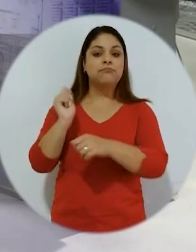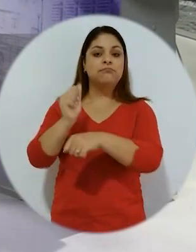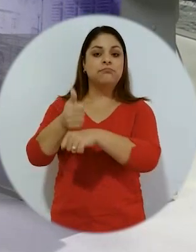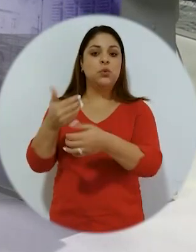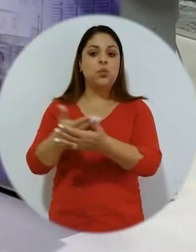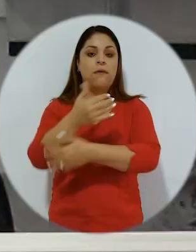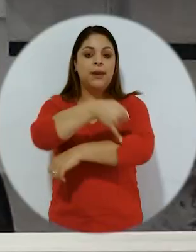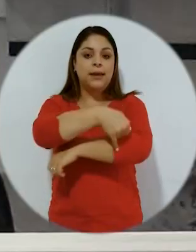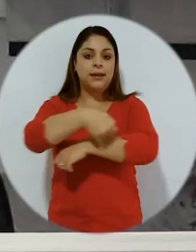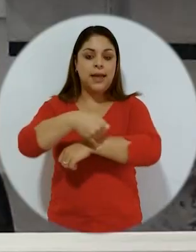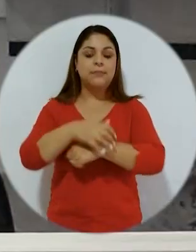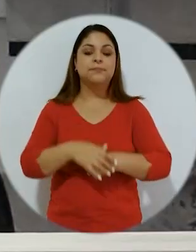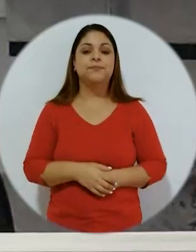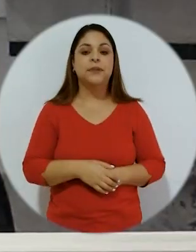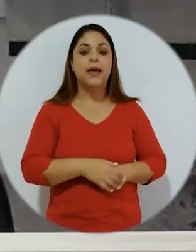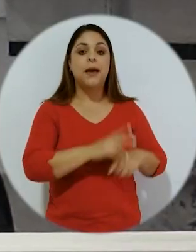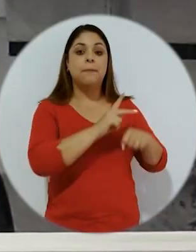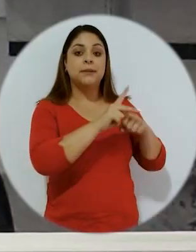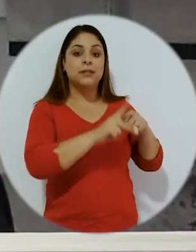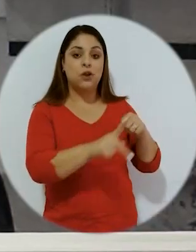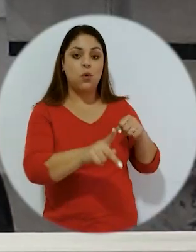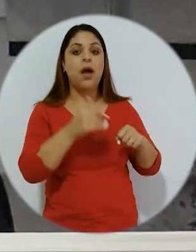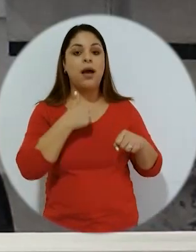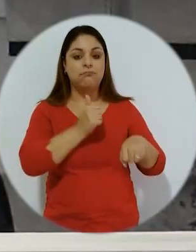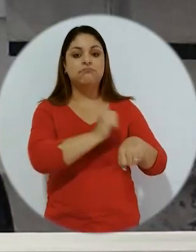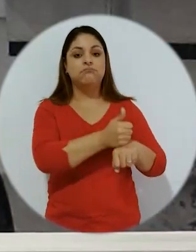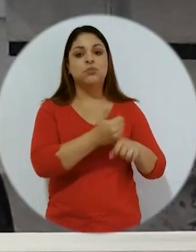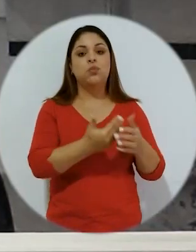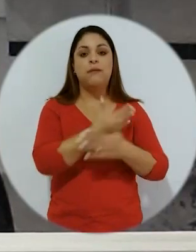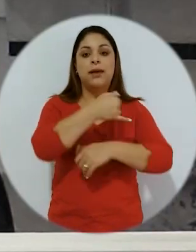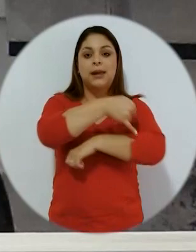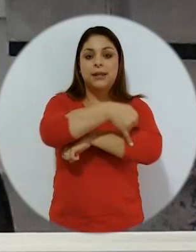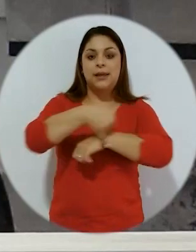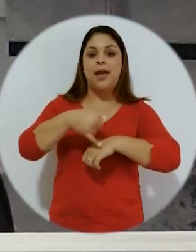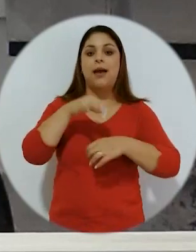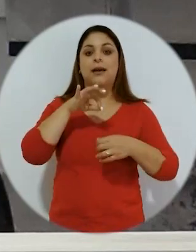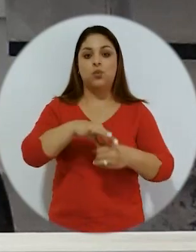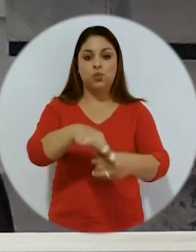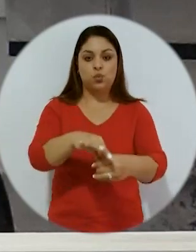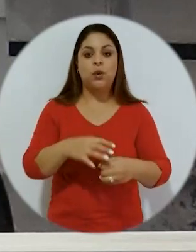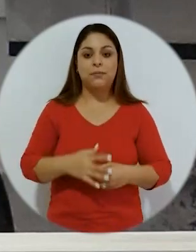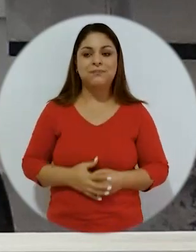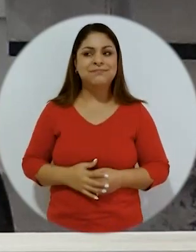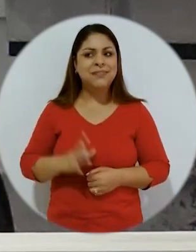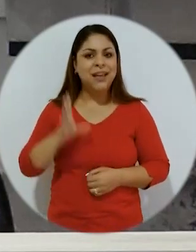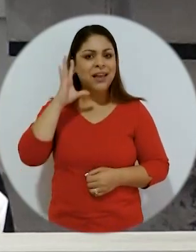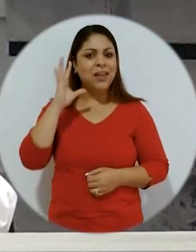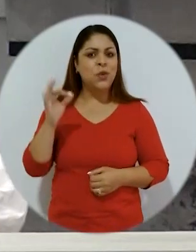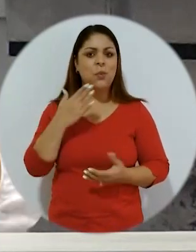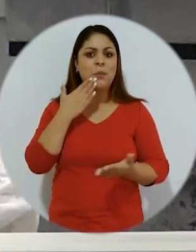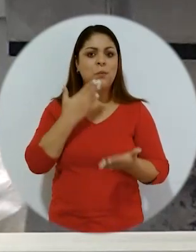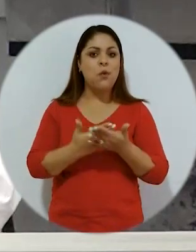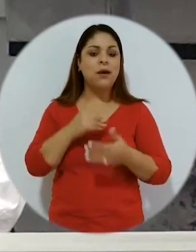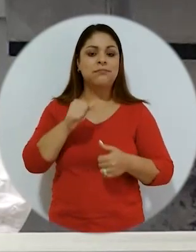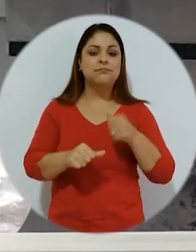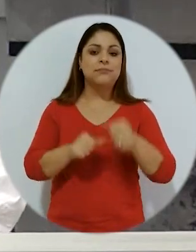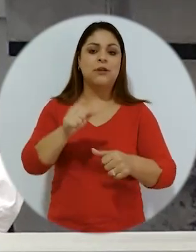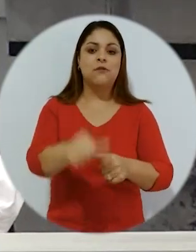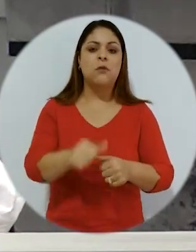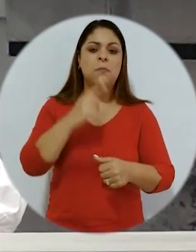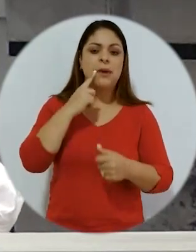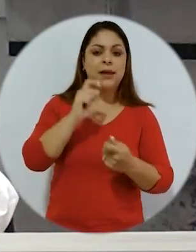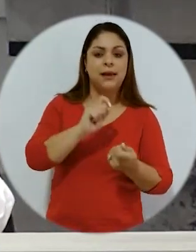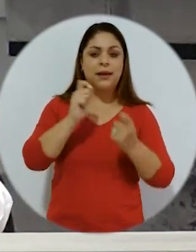tenemos nuevas ingenierías, en la zona de Pérez Celedón tenemos nuevas ingenierías en el área de agricultura. Entonces creo que hemos estado